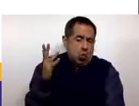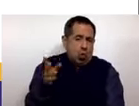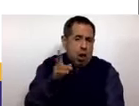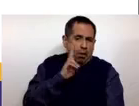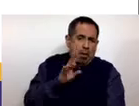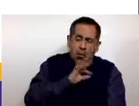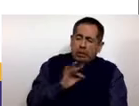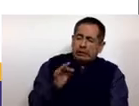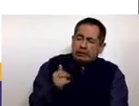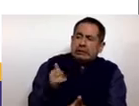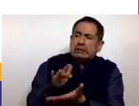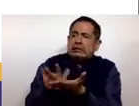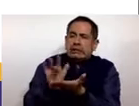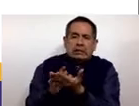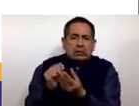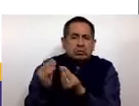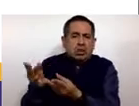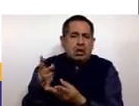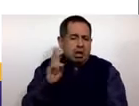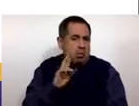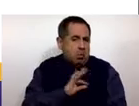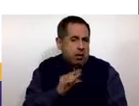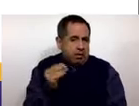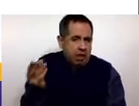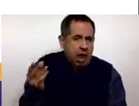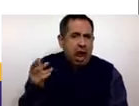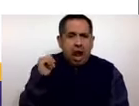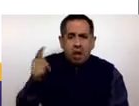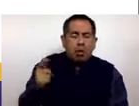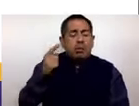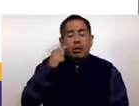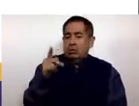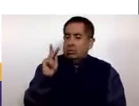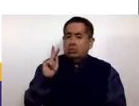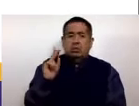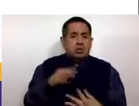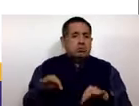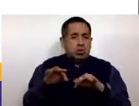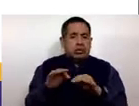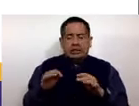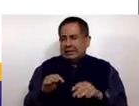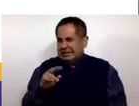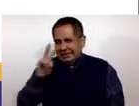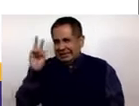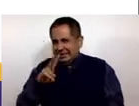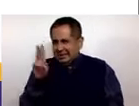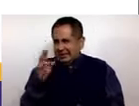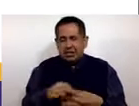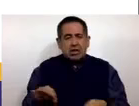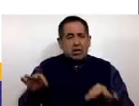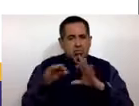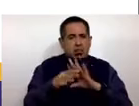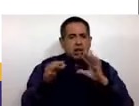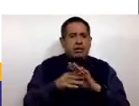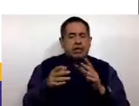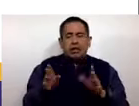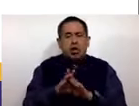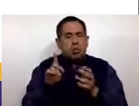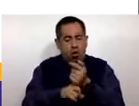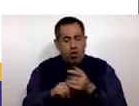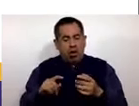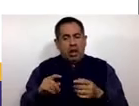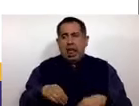y estemos a disposición, pero me parece así fundamental, ¿no? Ya cambia todo, cambia la